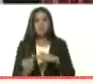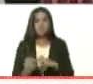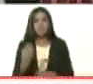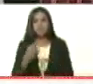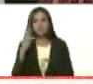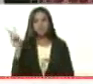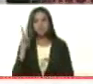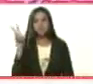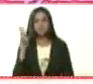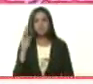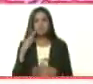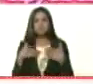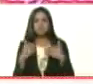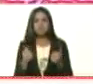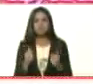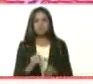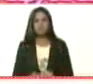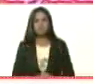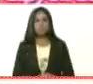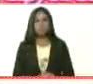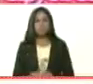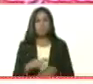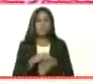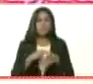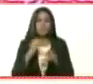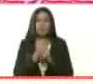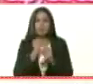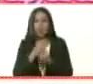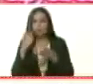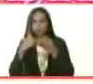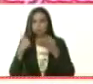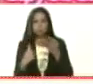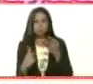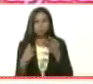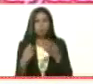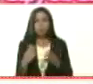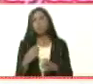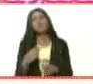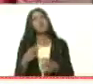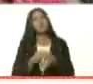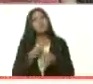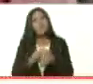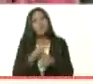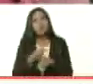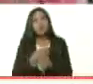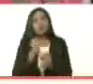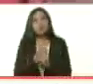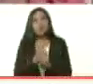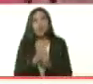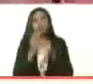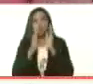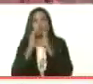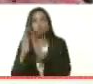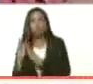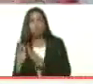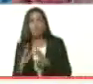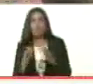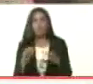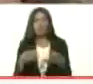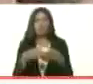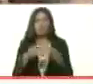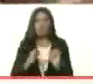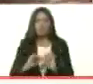como el INCRE, el Ministerio del Trabajo. Tiene que ser un gobierno obrero, dirigido y controlado por la clase